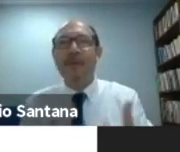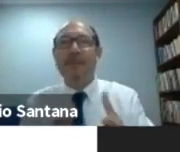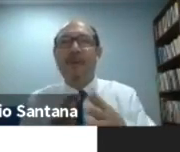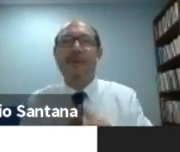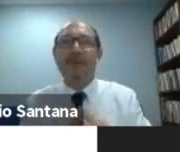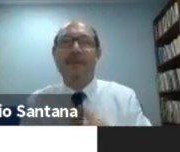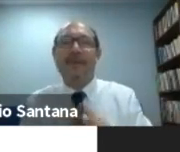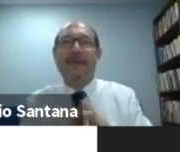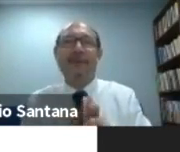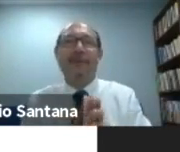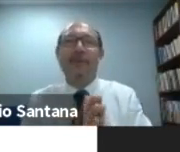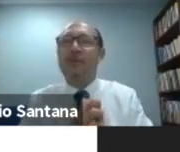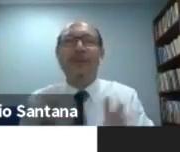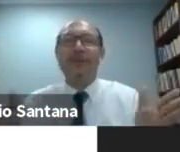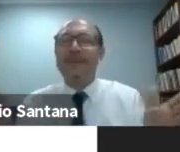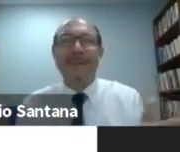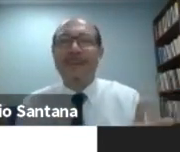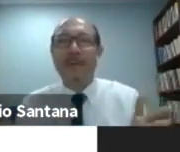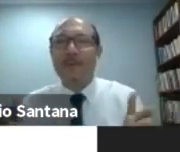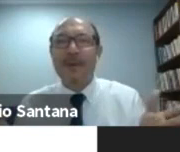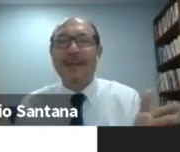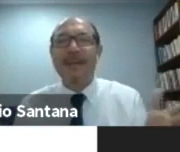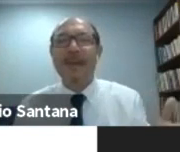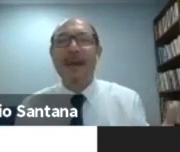determinados grupos de población donde no pueden dormir